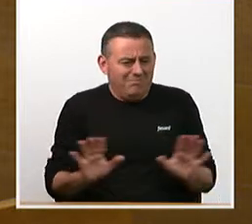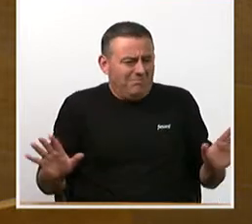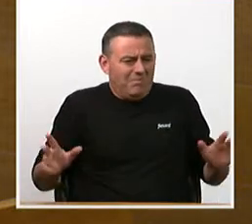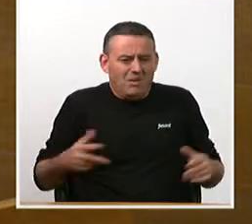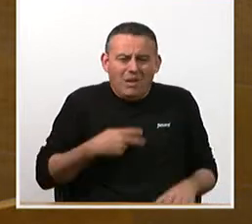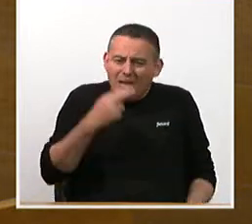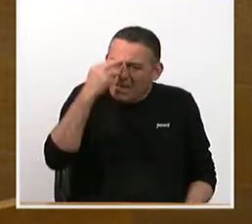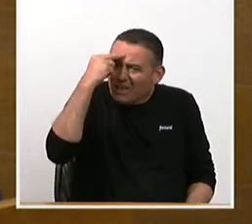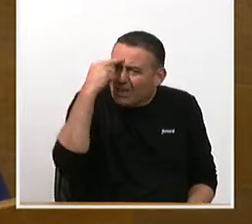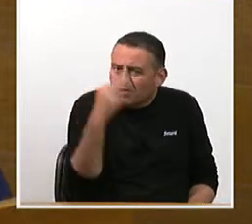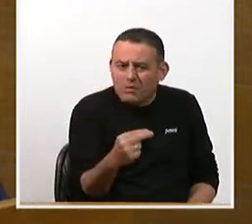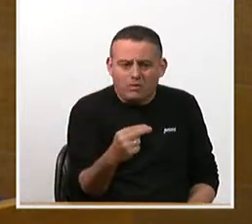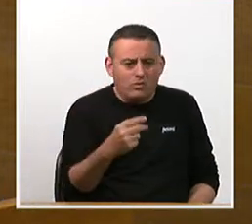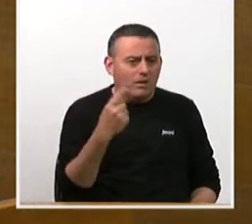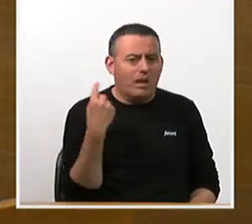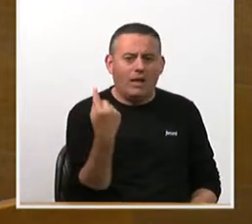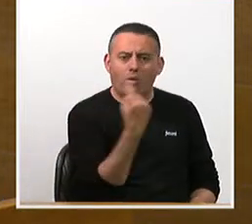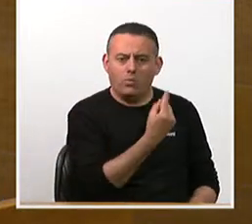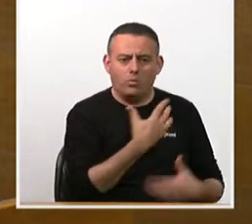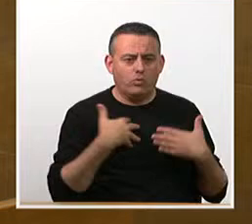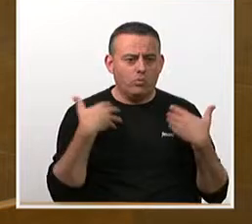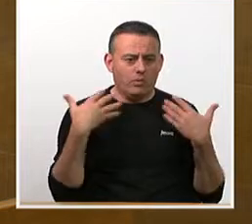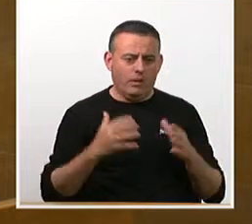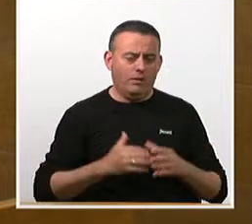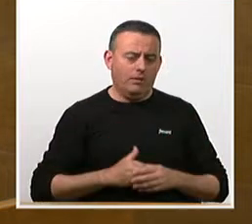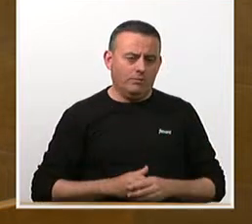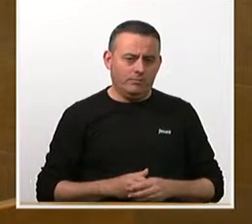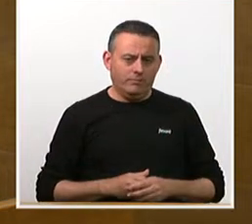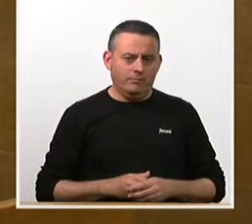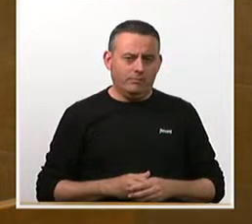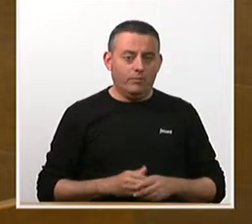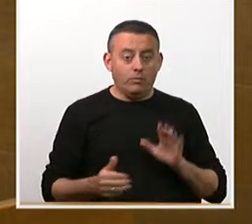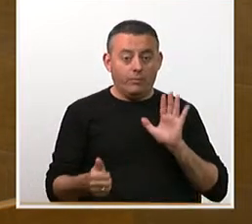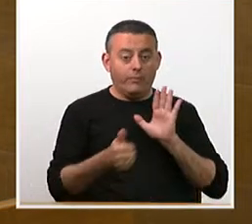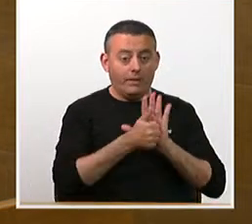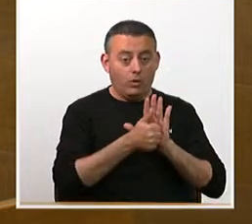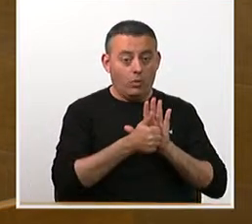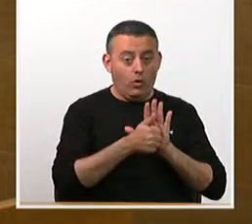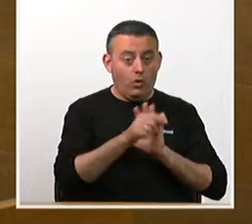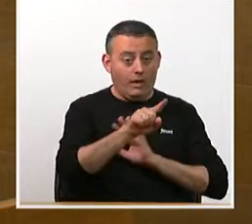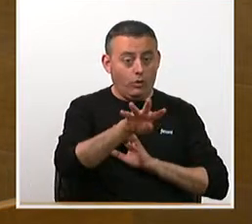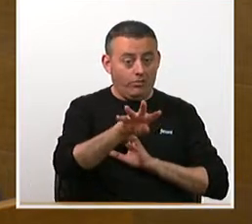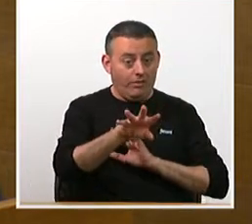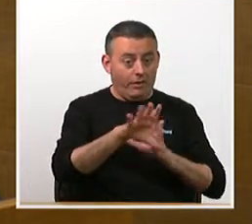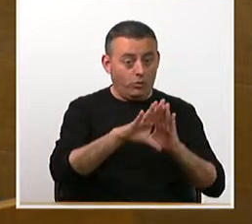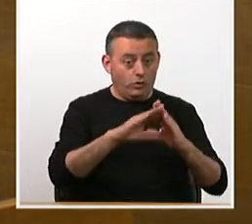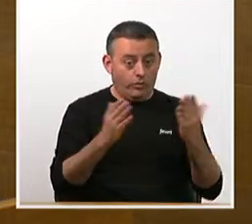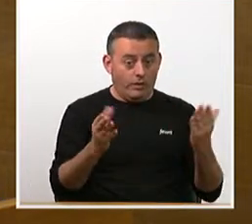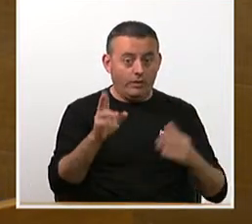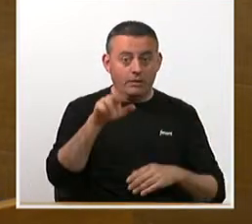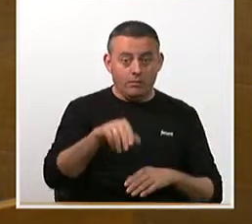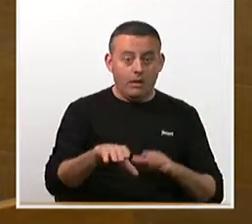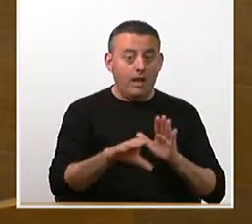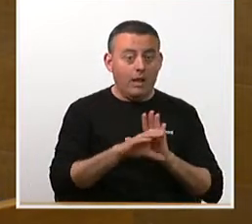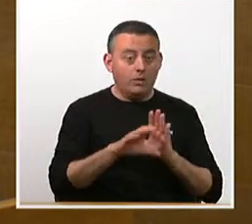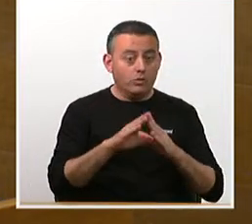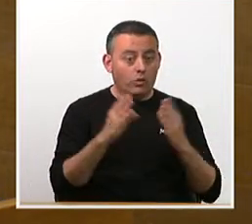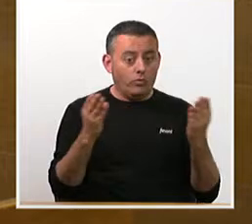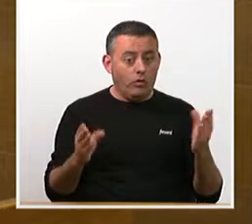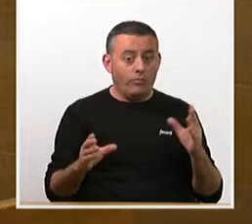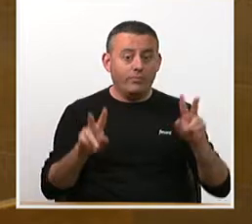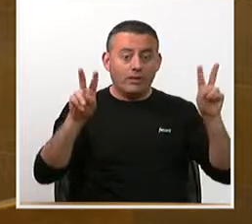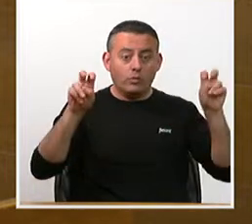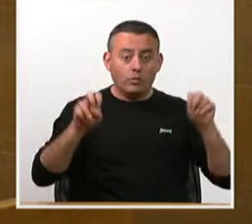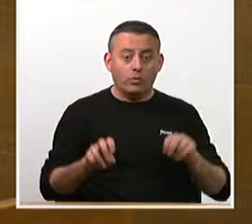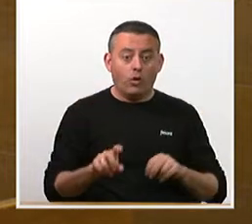cada cual la igualdad entre los españoles está consagrada en el artículo 14 de nuestra Constitución y en el título primero de la misma cu artículo 10